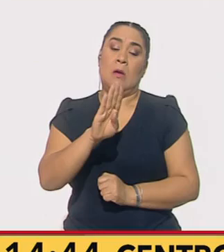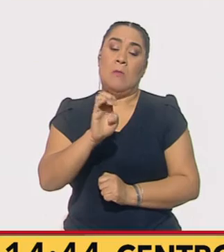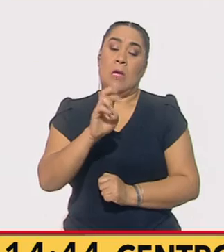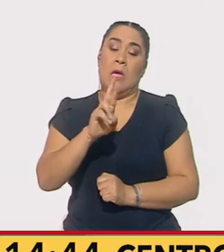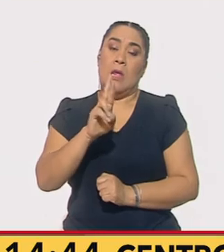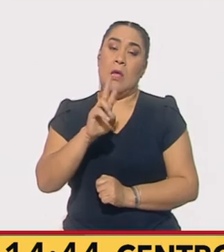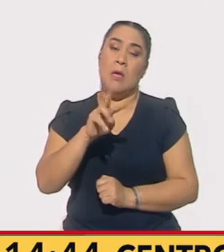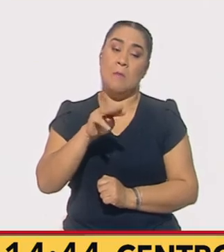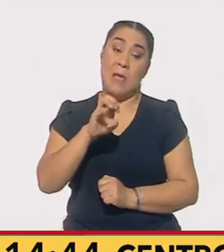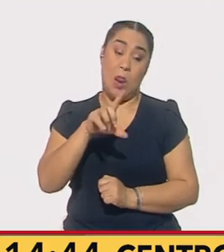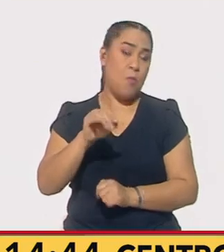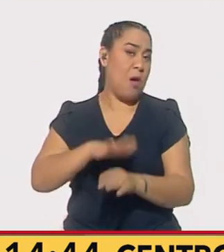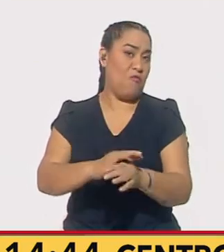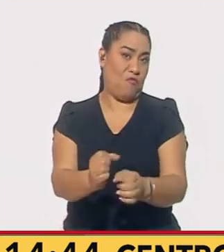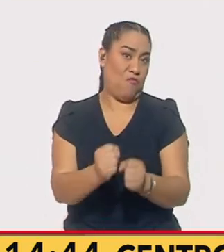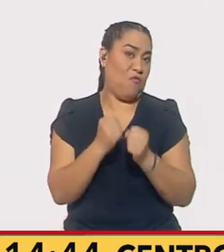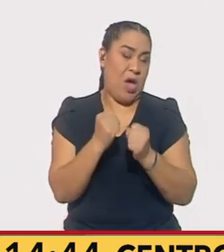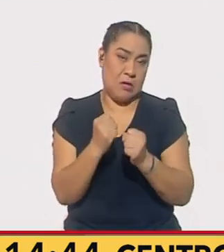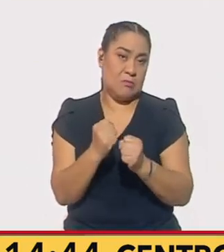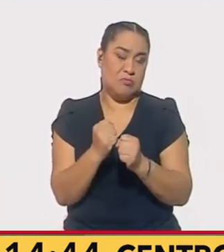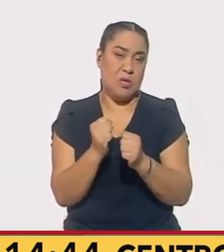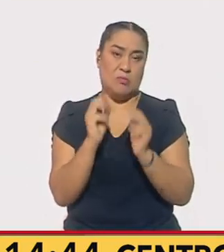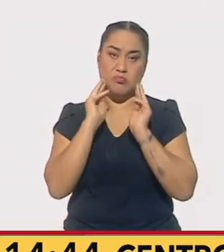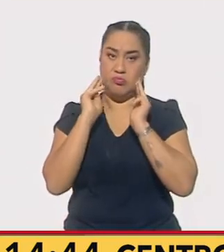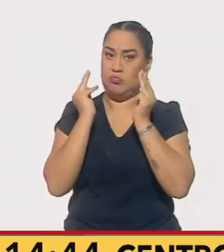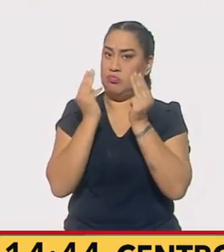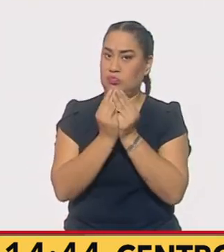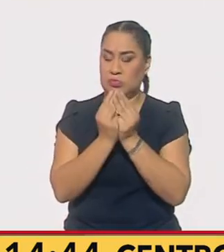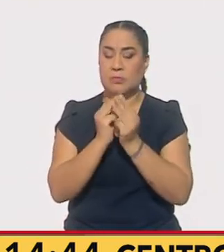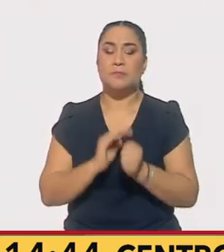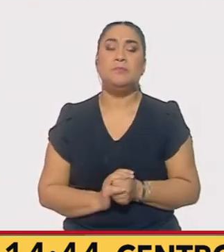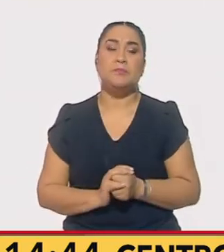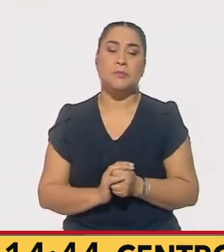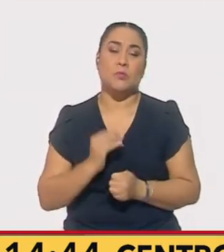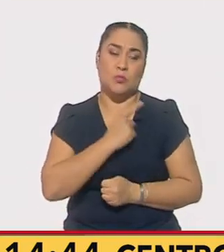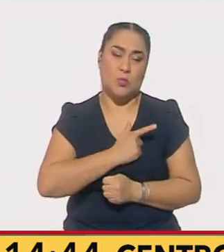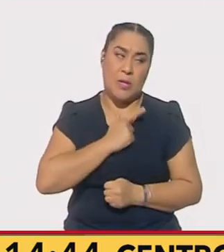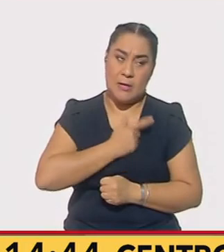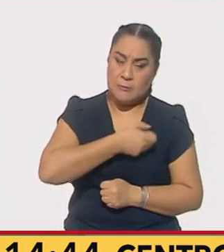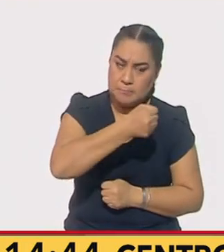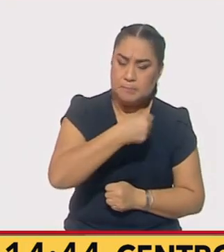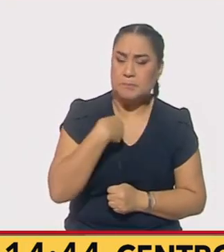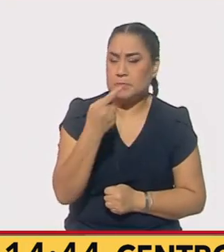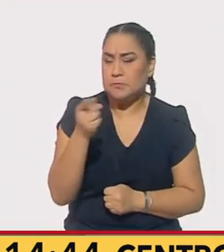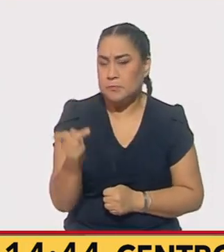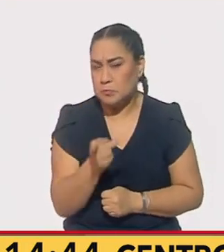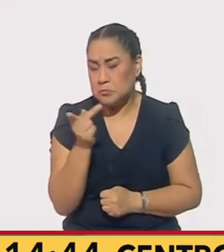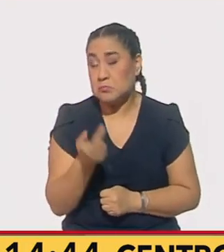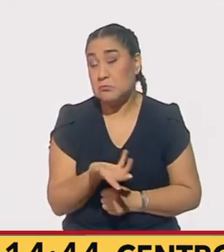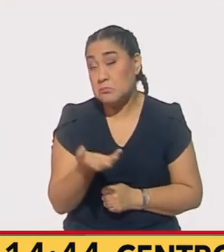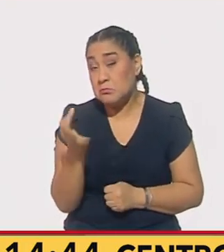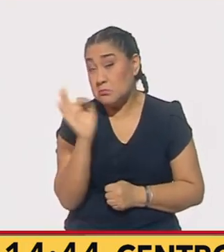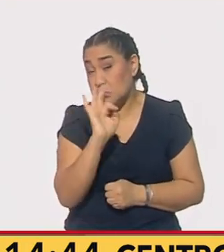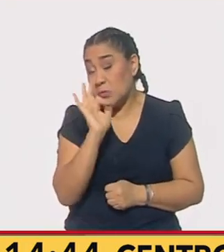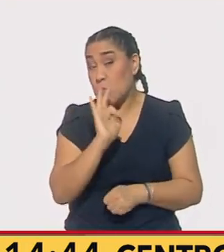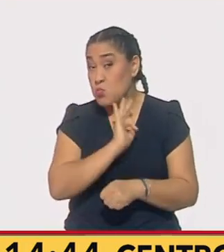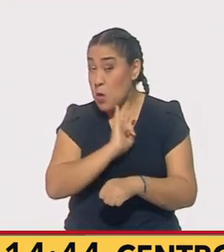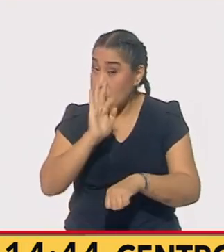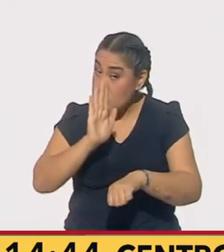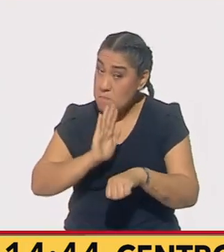fuerte. Así es, le saludo con gusto y quisiera preguntarle, ¿se podrían prever más operativos de esta